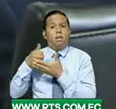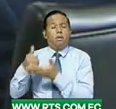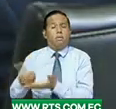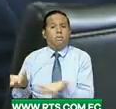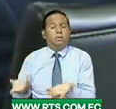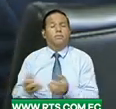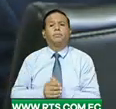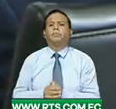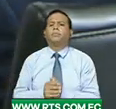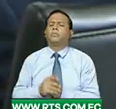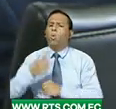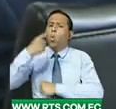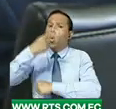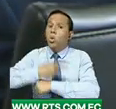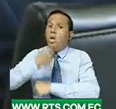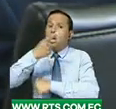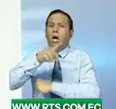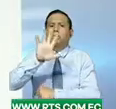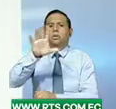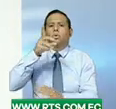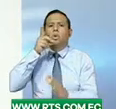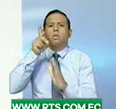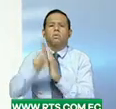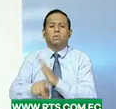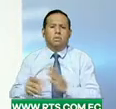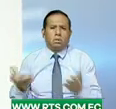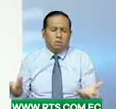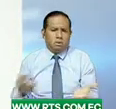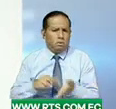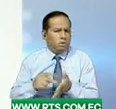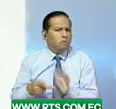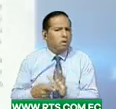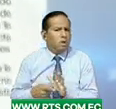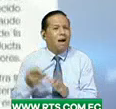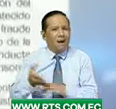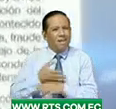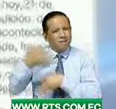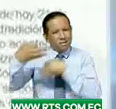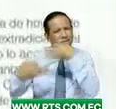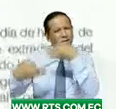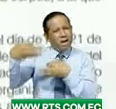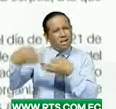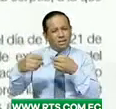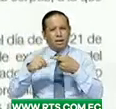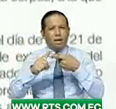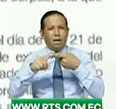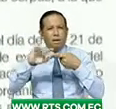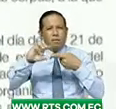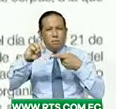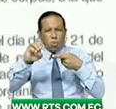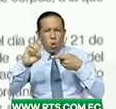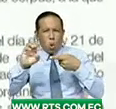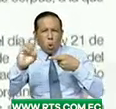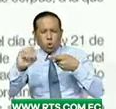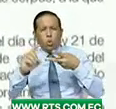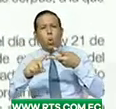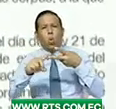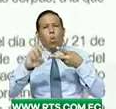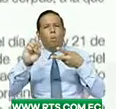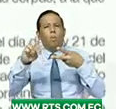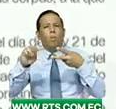promedio de 5 sumarios al día. Hace poco, los jueces Javier Moscoso y Erika Moriel de Manglar Alto